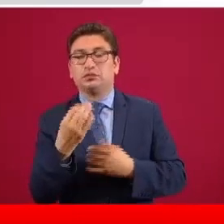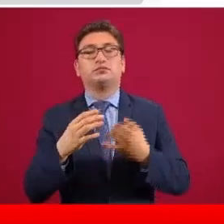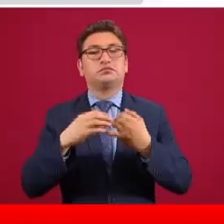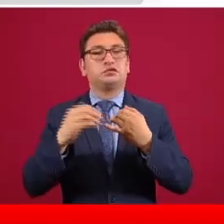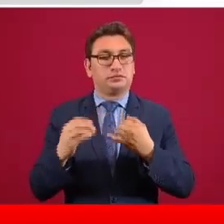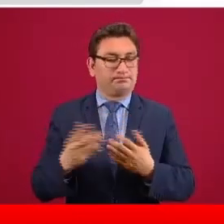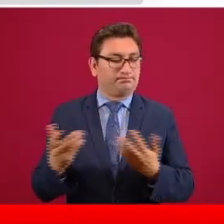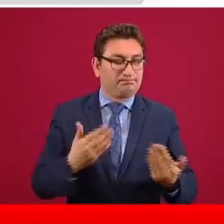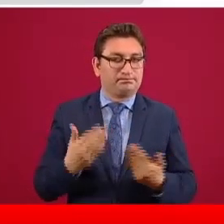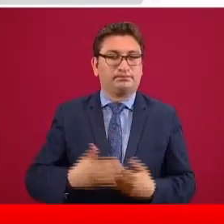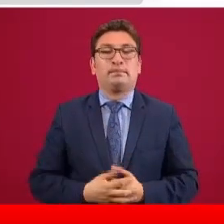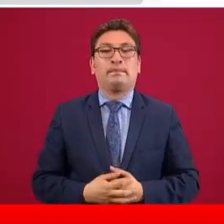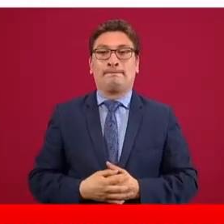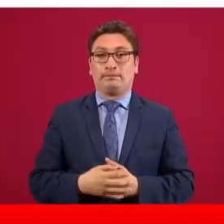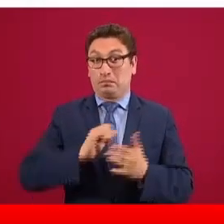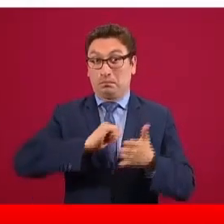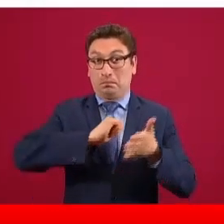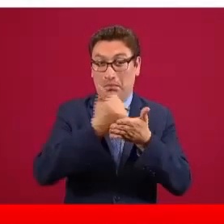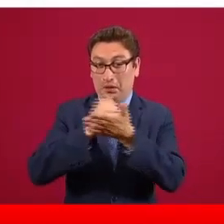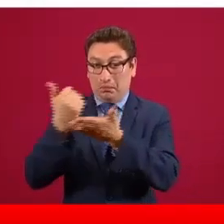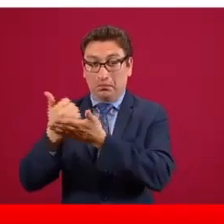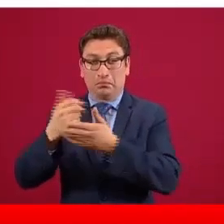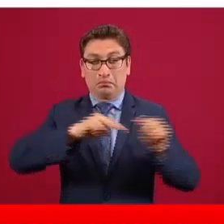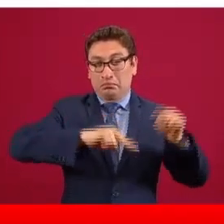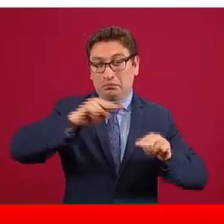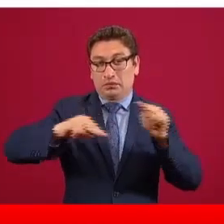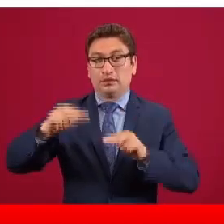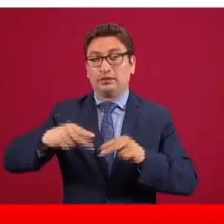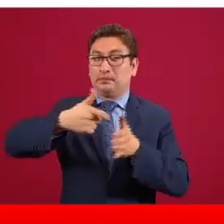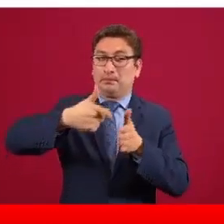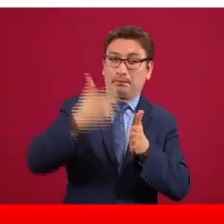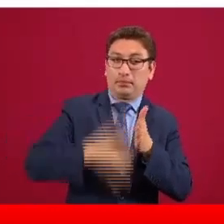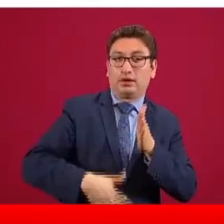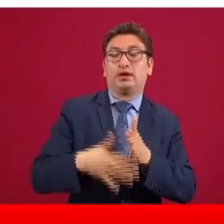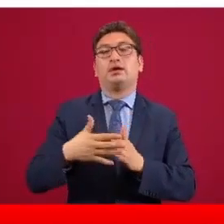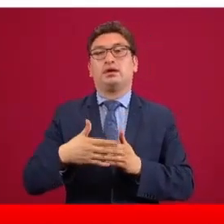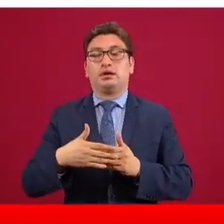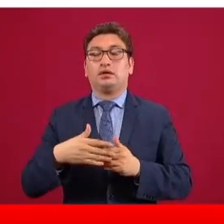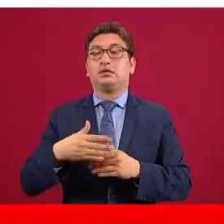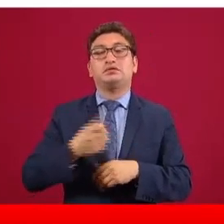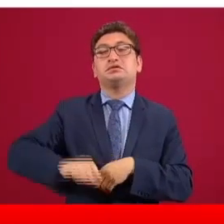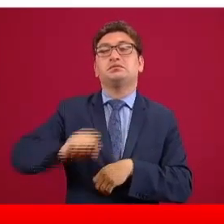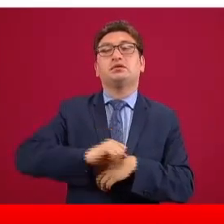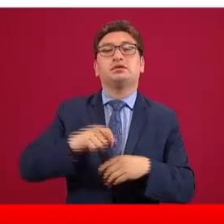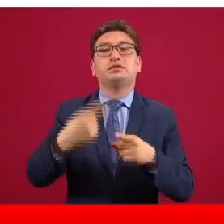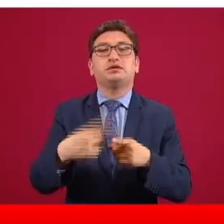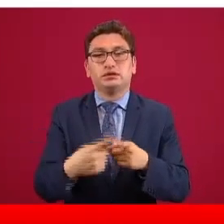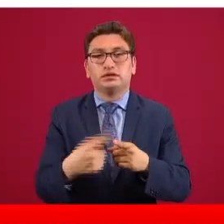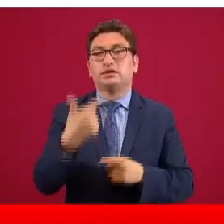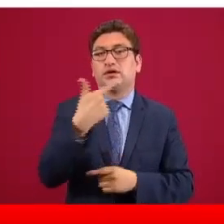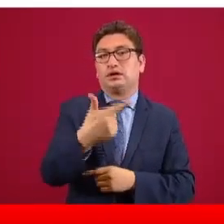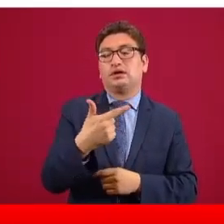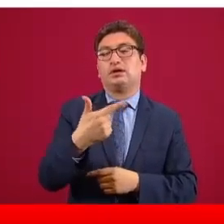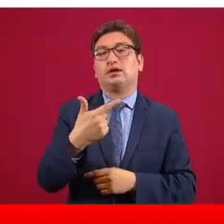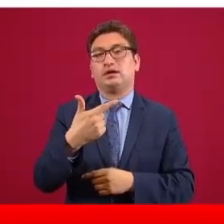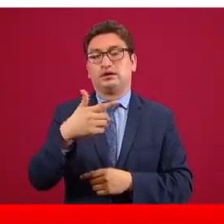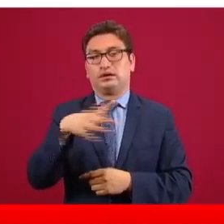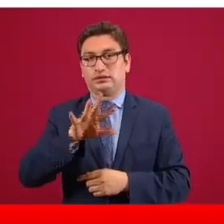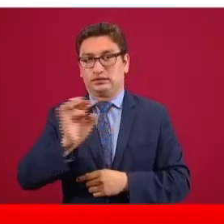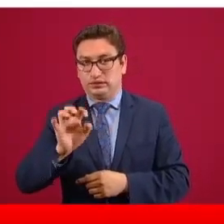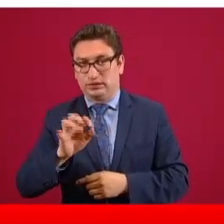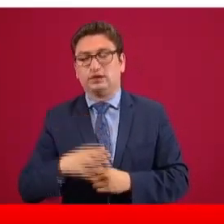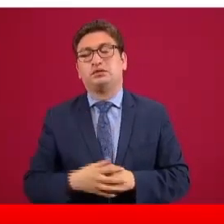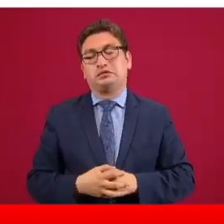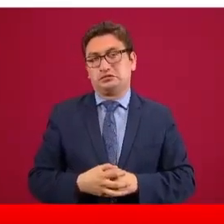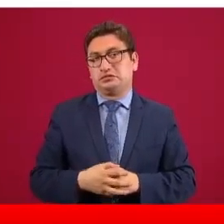lo vemos por marca, la más económica la semana que cerró fue G500. Se volvió